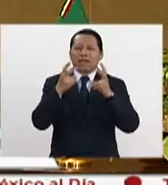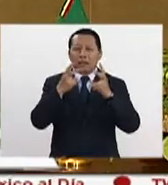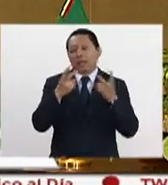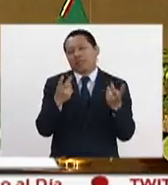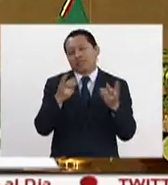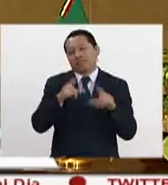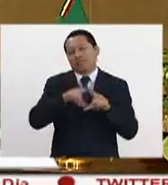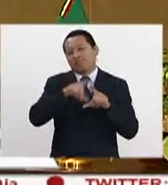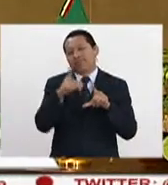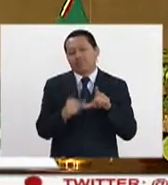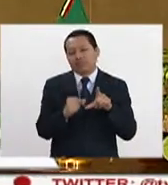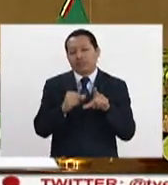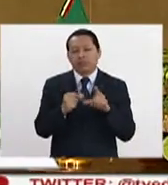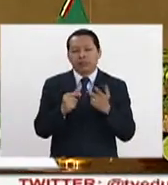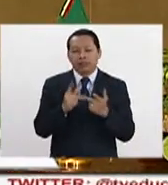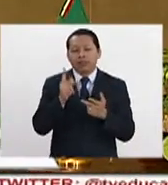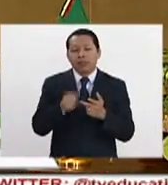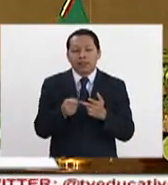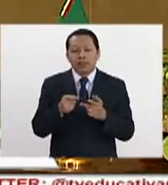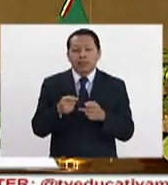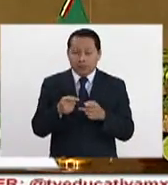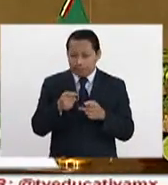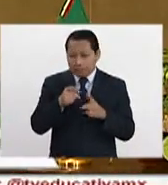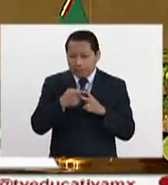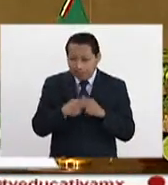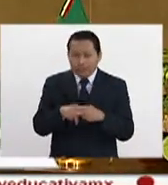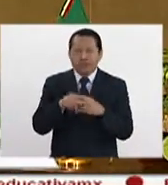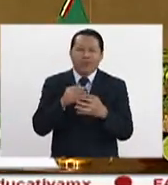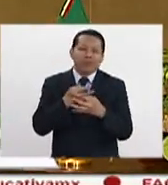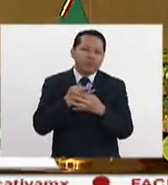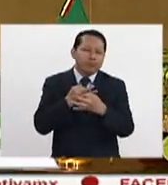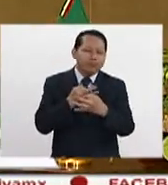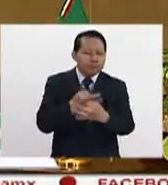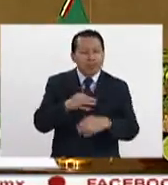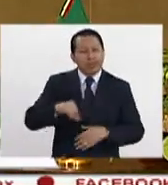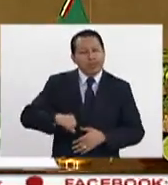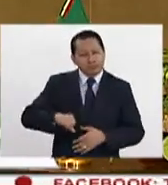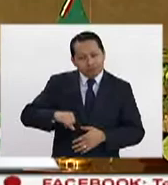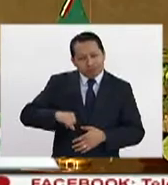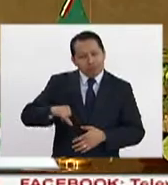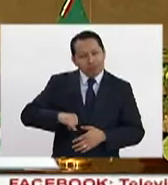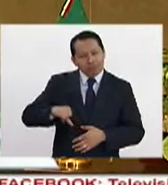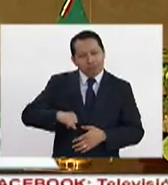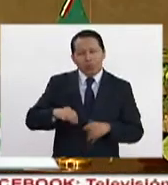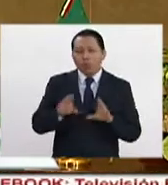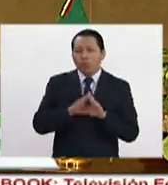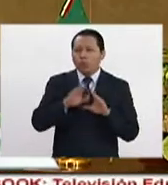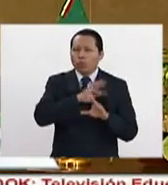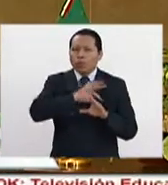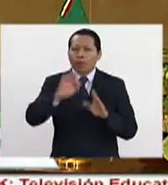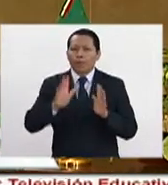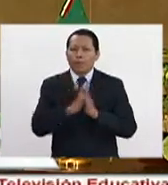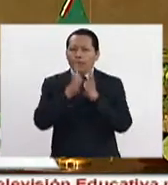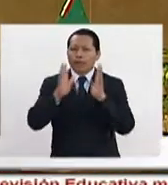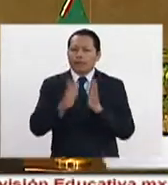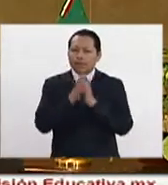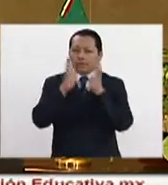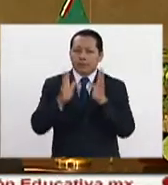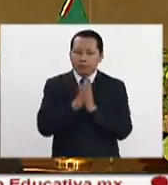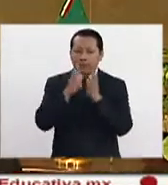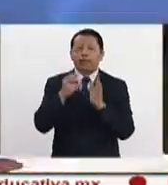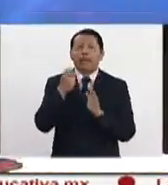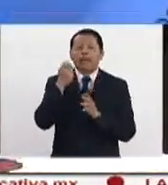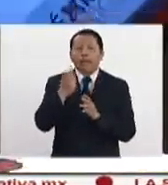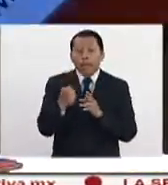nacionales, donde a uno le empezaba a generar esa inquietud y ese interés de participar, de involucrarse. Y así fue